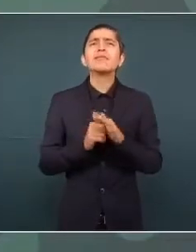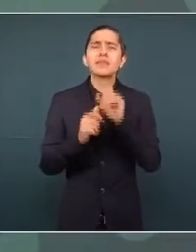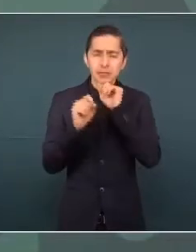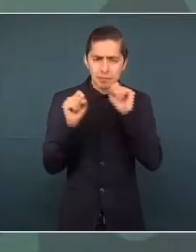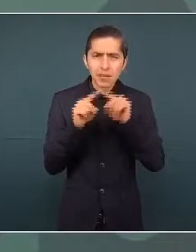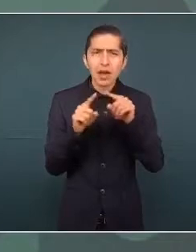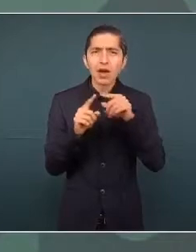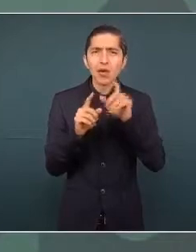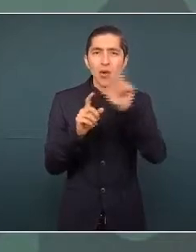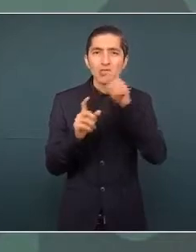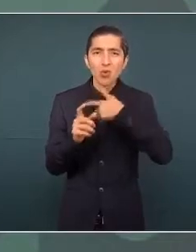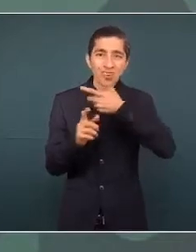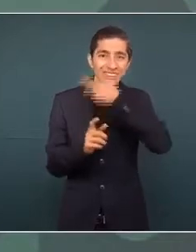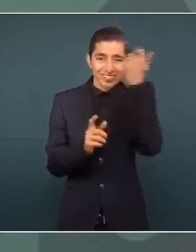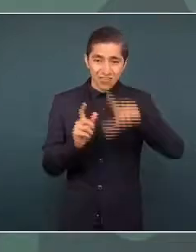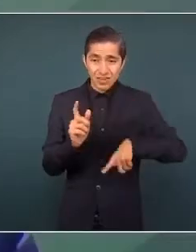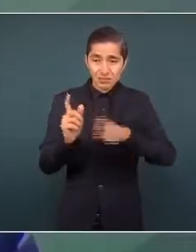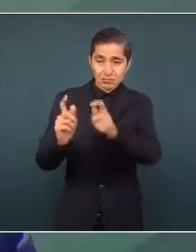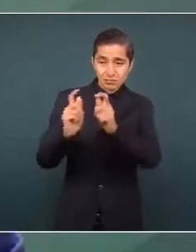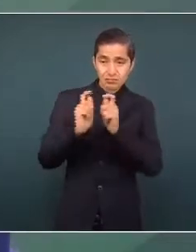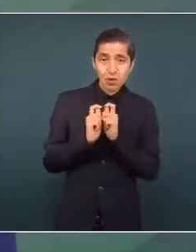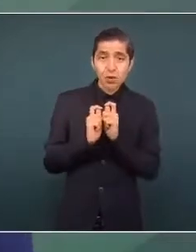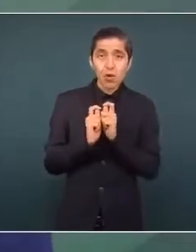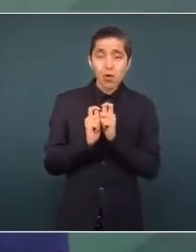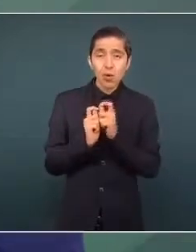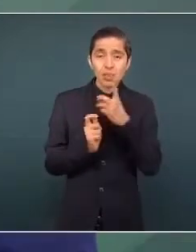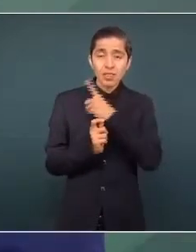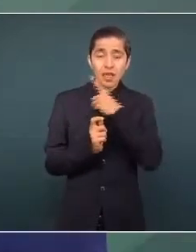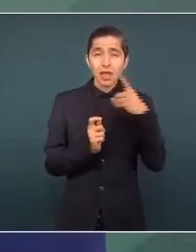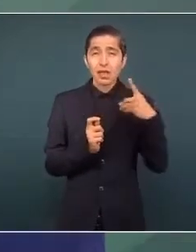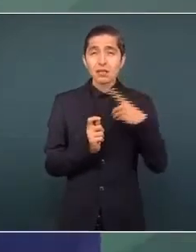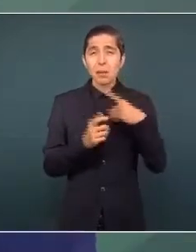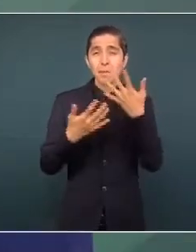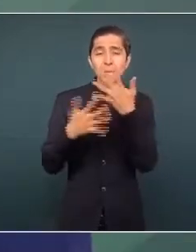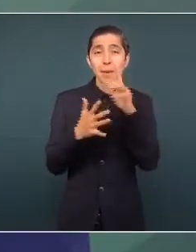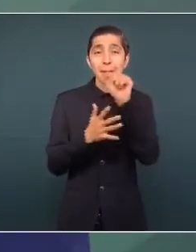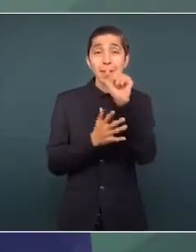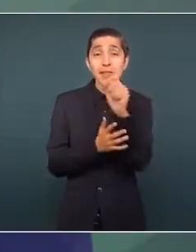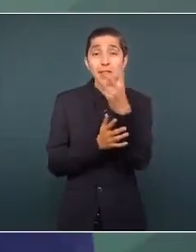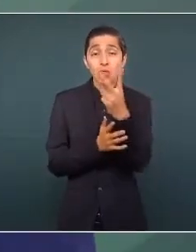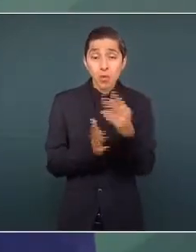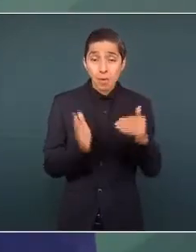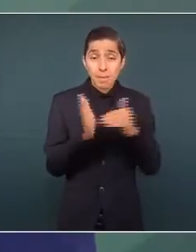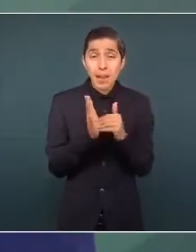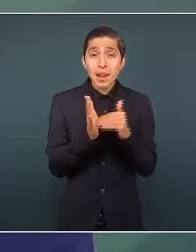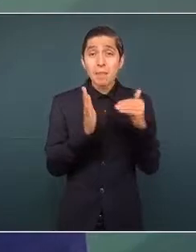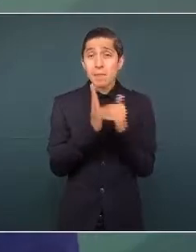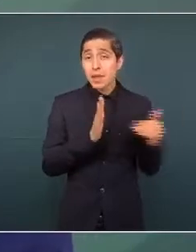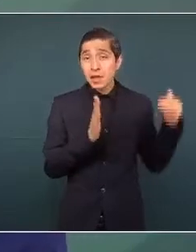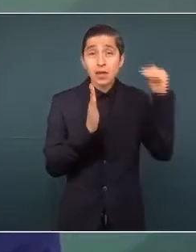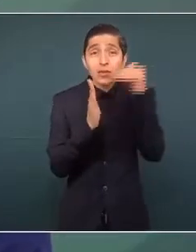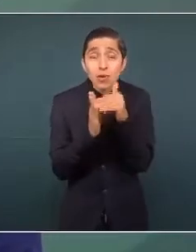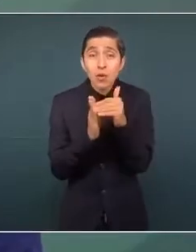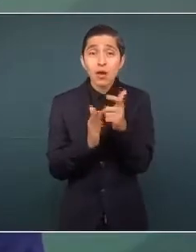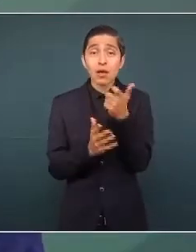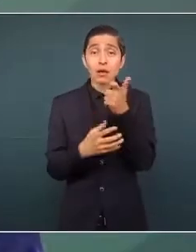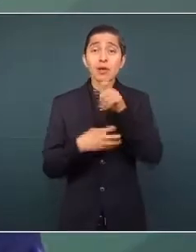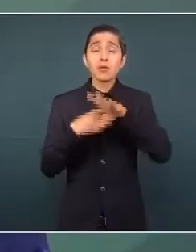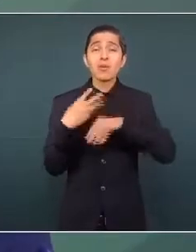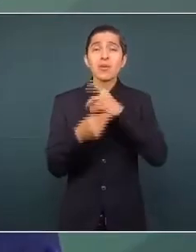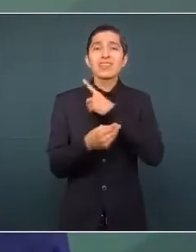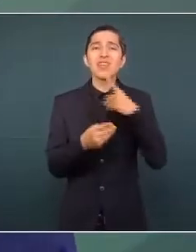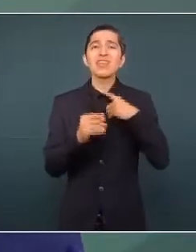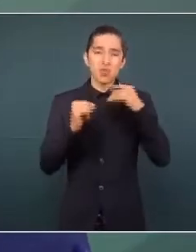Recibí una deuda pública de alrededor de 22,000 millones de pesos, lo que llaman